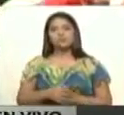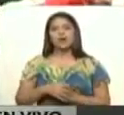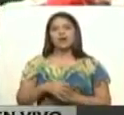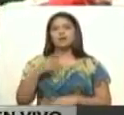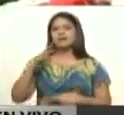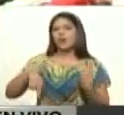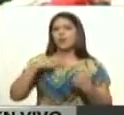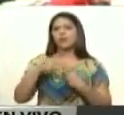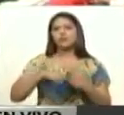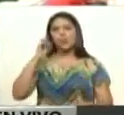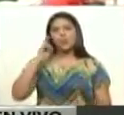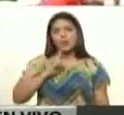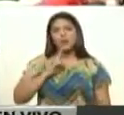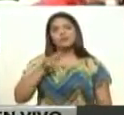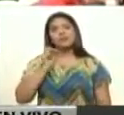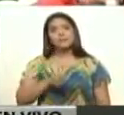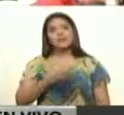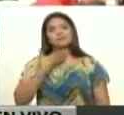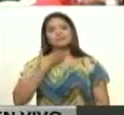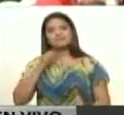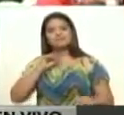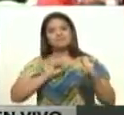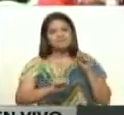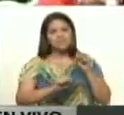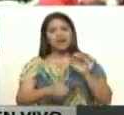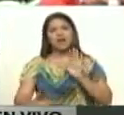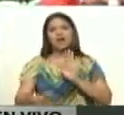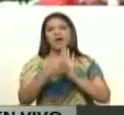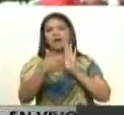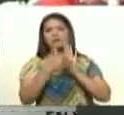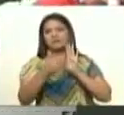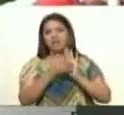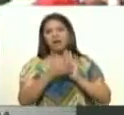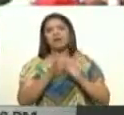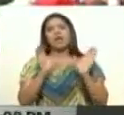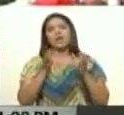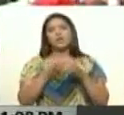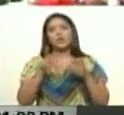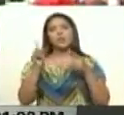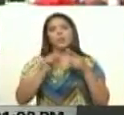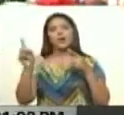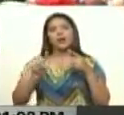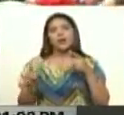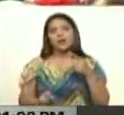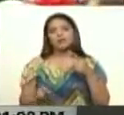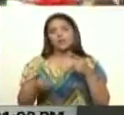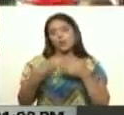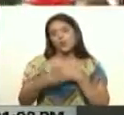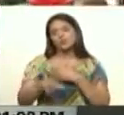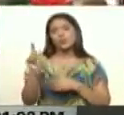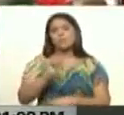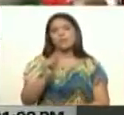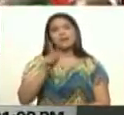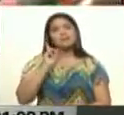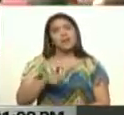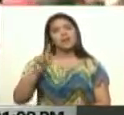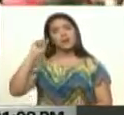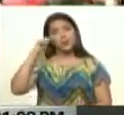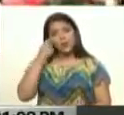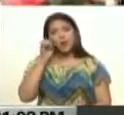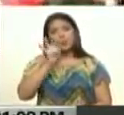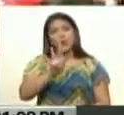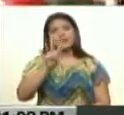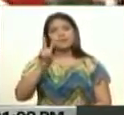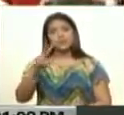revolución bolivariana, así como también rechazaron los ataques que ha sufrido el sector eléctrico en los últimos meses. Recordemos que han sido